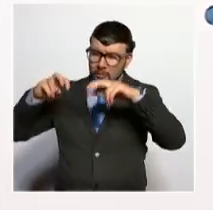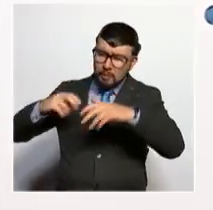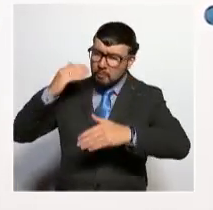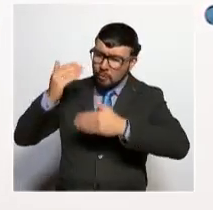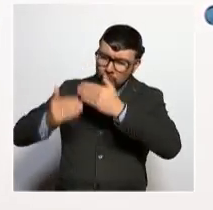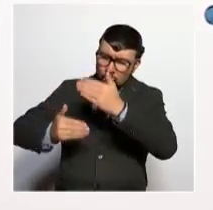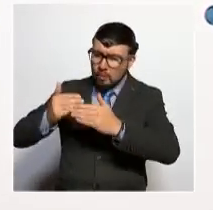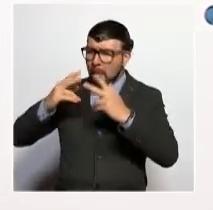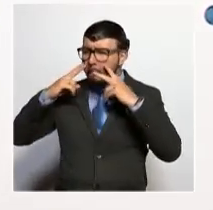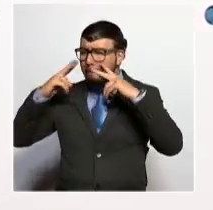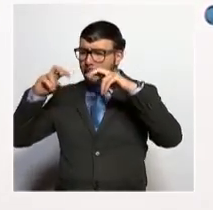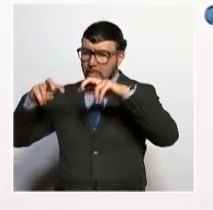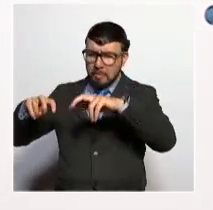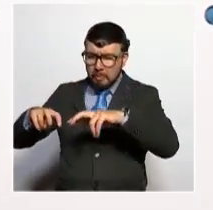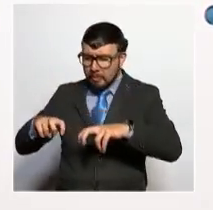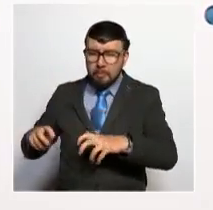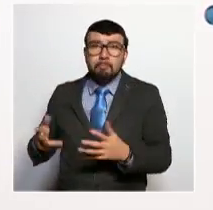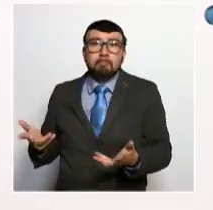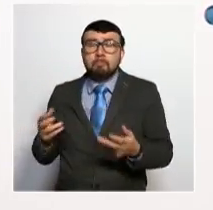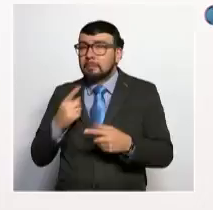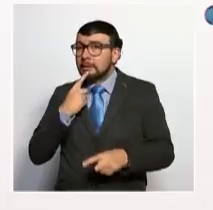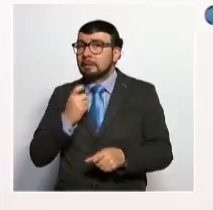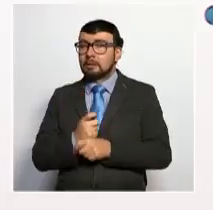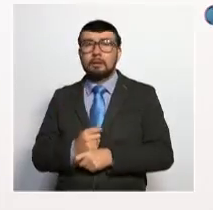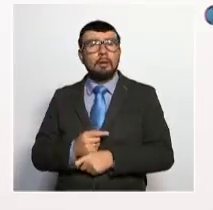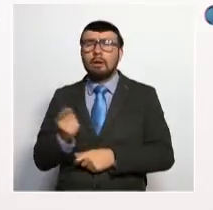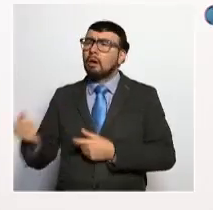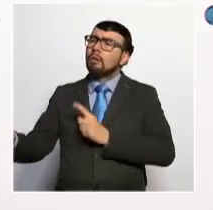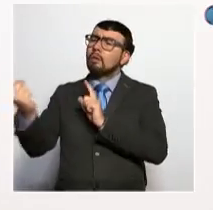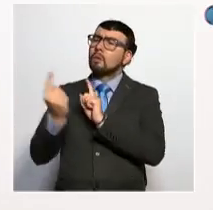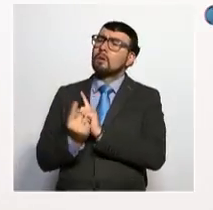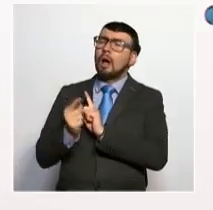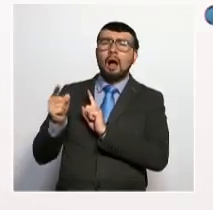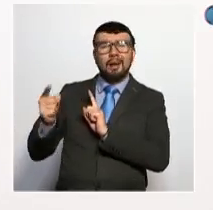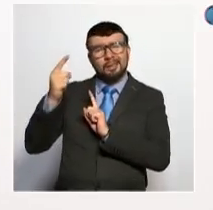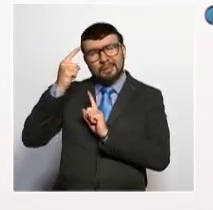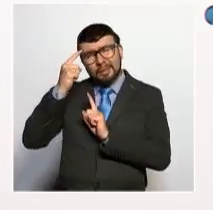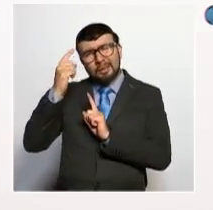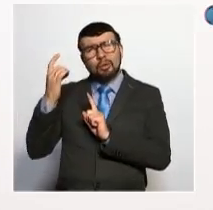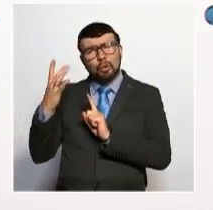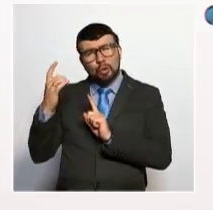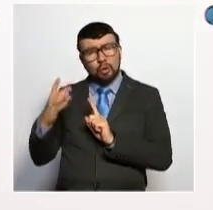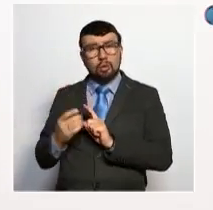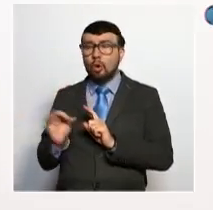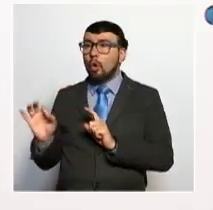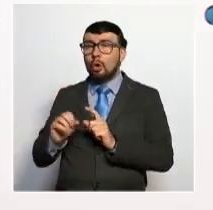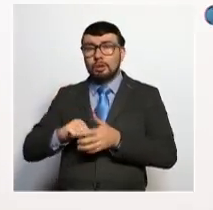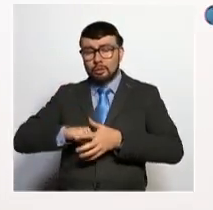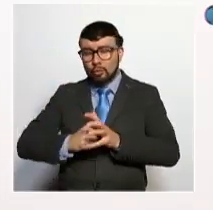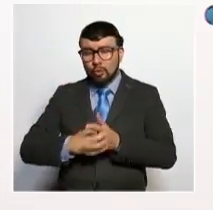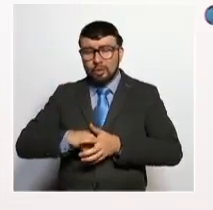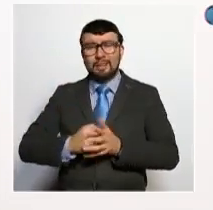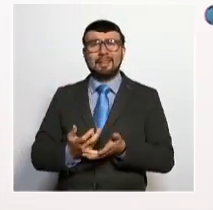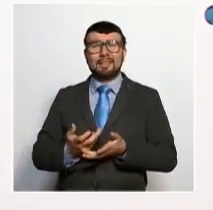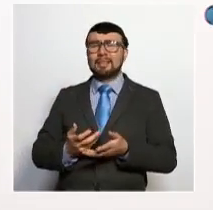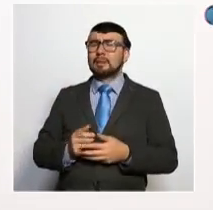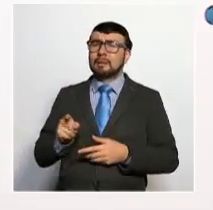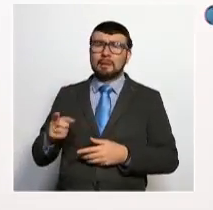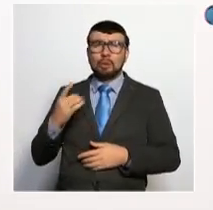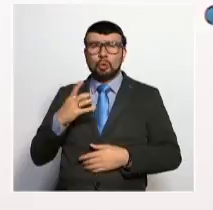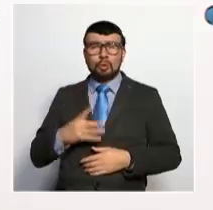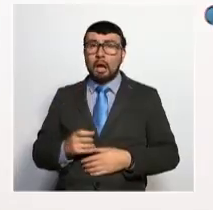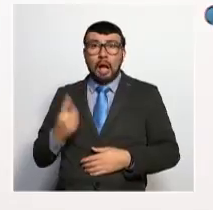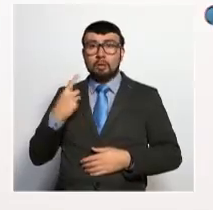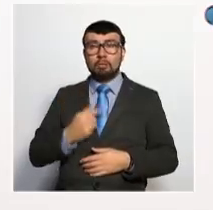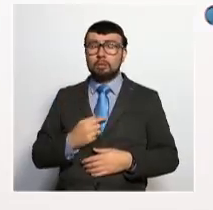procesos de la paciente. Entonces ella viene por algo, un dolor de cabeza, dolores en las rodillas, artritis, cosas, y entonces si nos